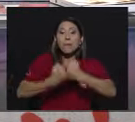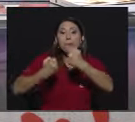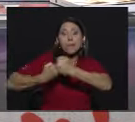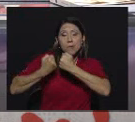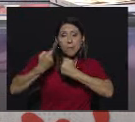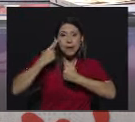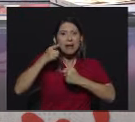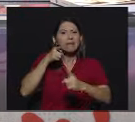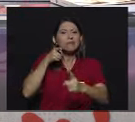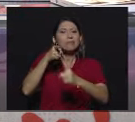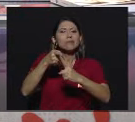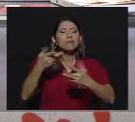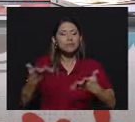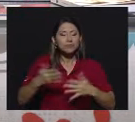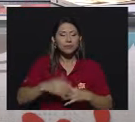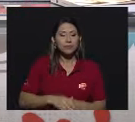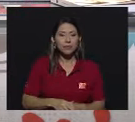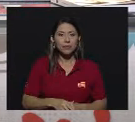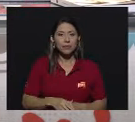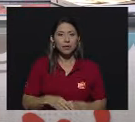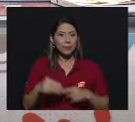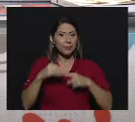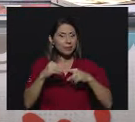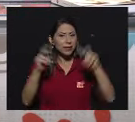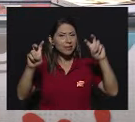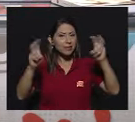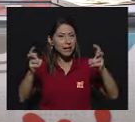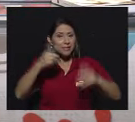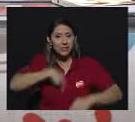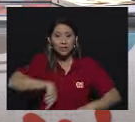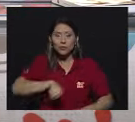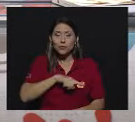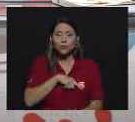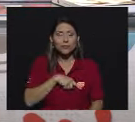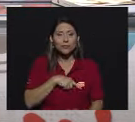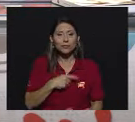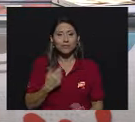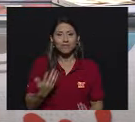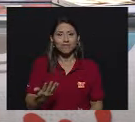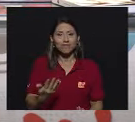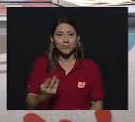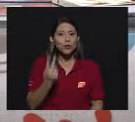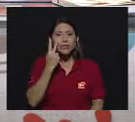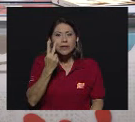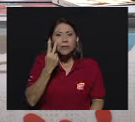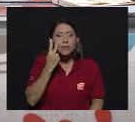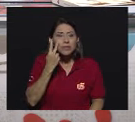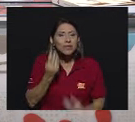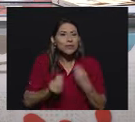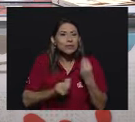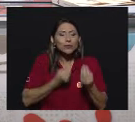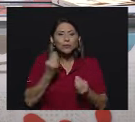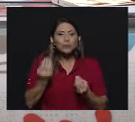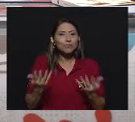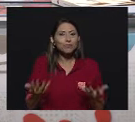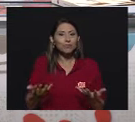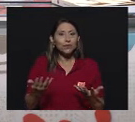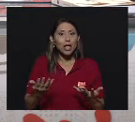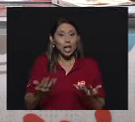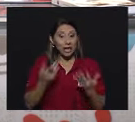justamente en la línea que apuntábamos. El tema fundamental es justamente que no estamos viendo esos grandes